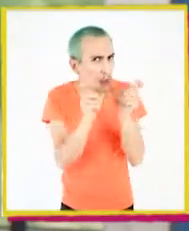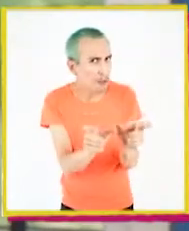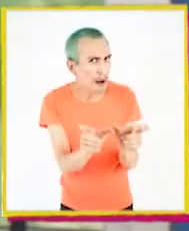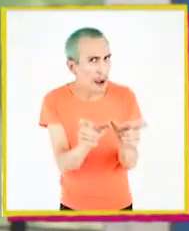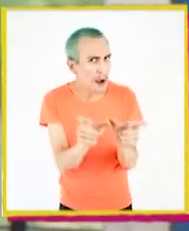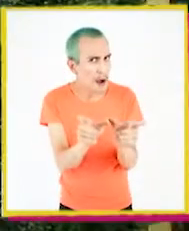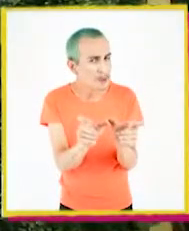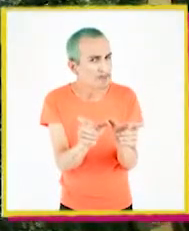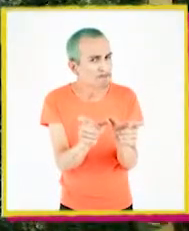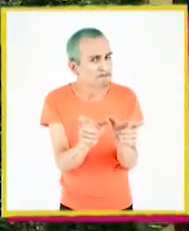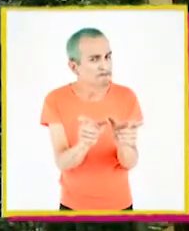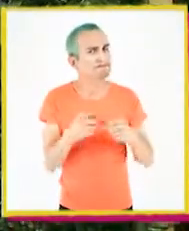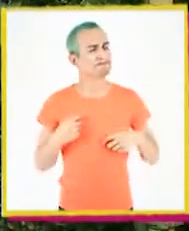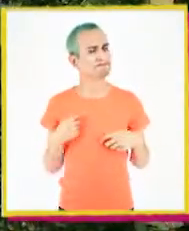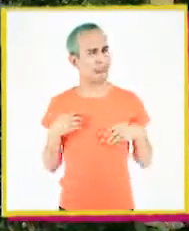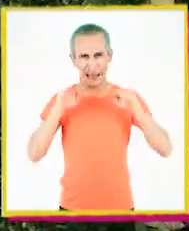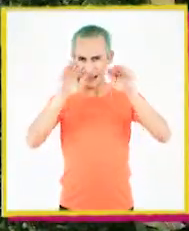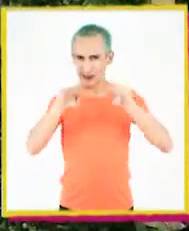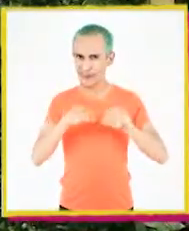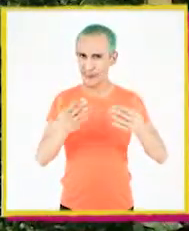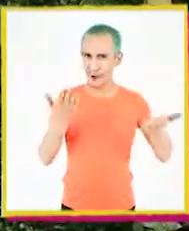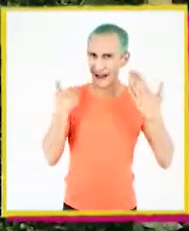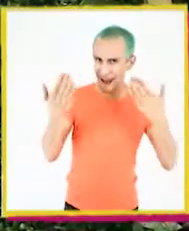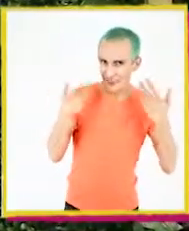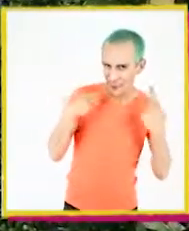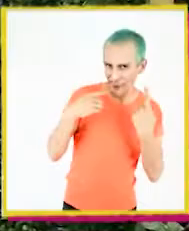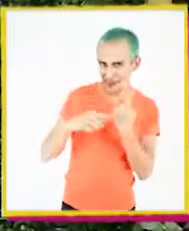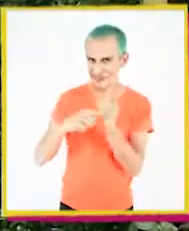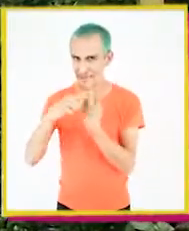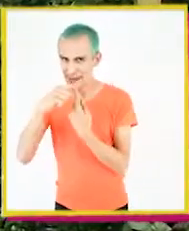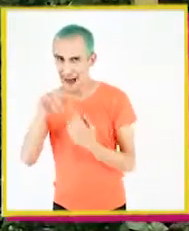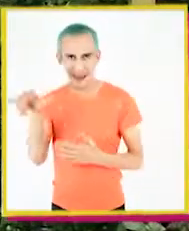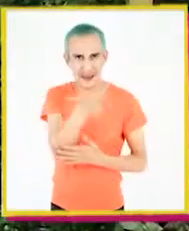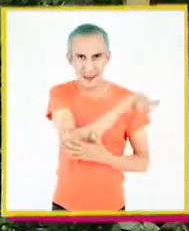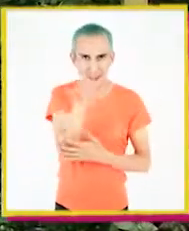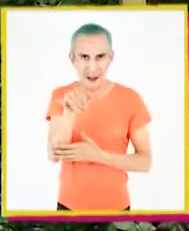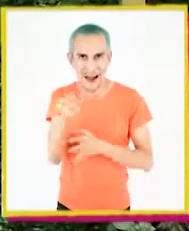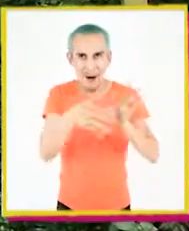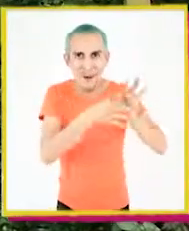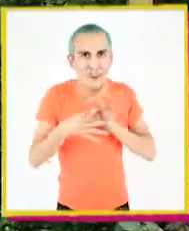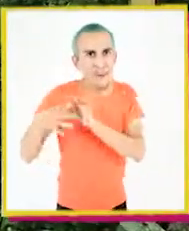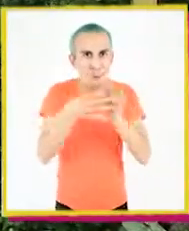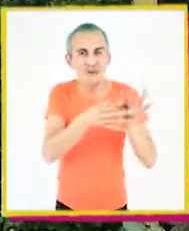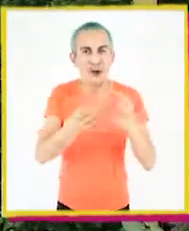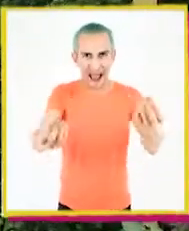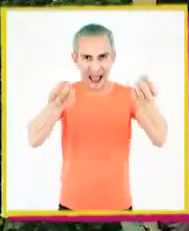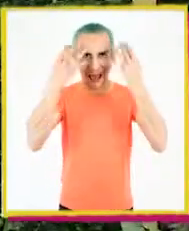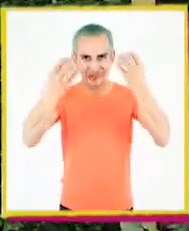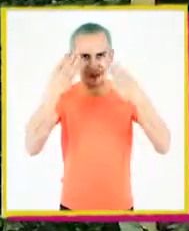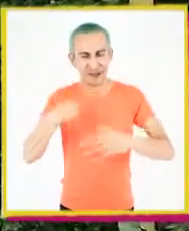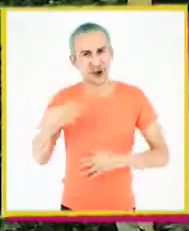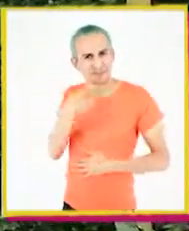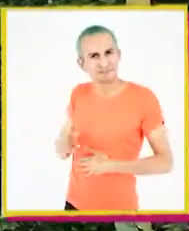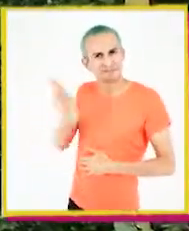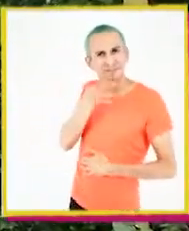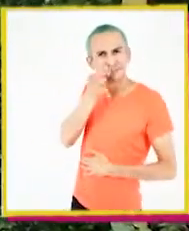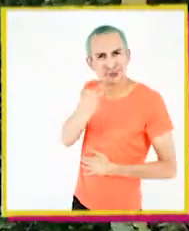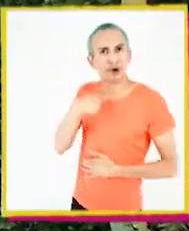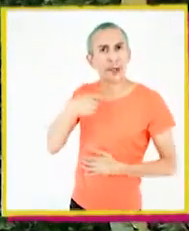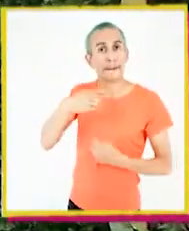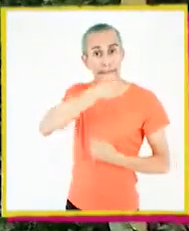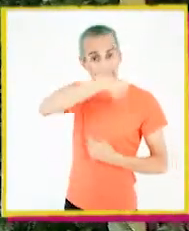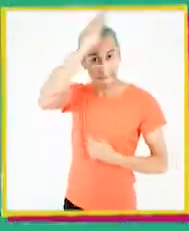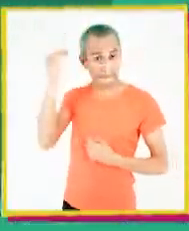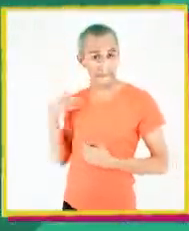regular? ¿Es lo mismo calor que temperatura? Juntos lo averiguaremos. Voy a recordarles lo que nos dijo